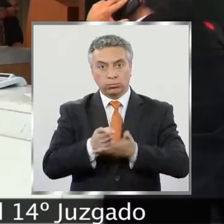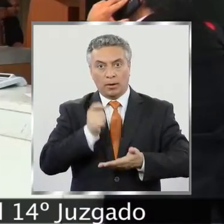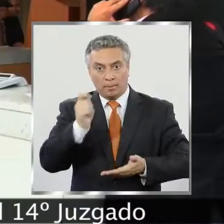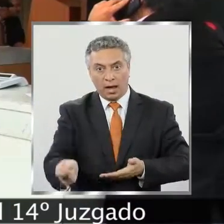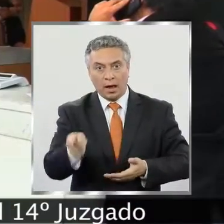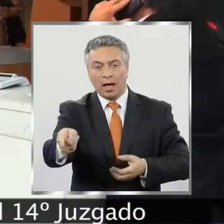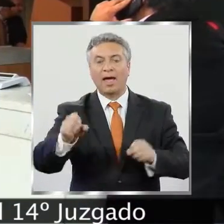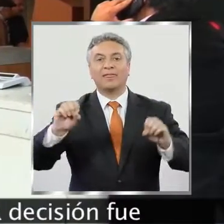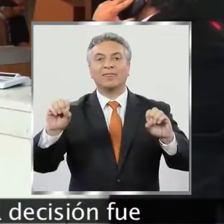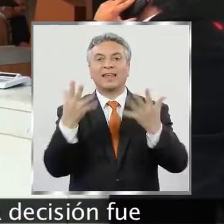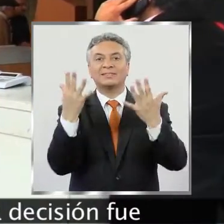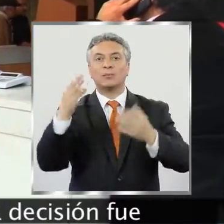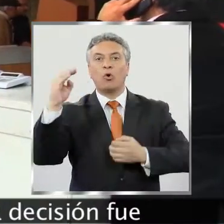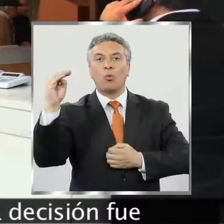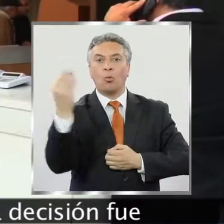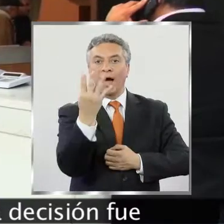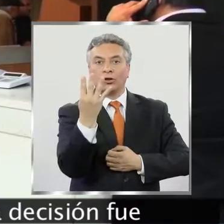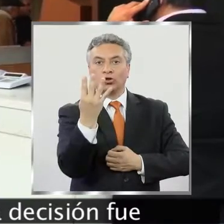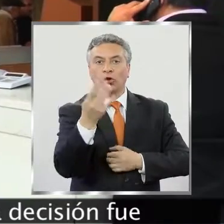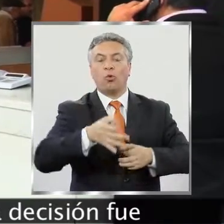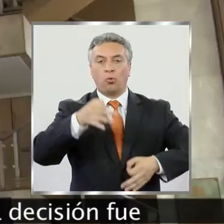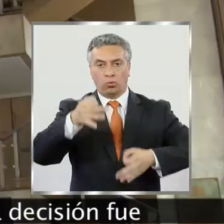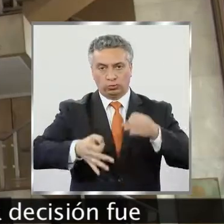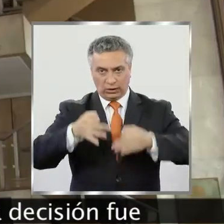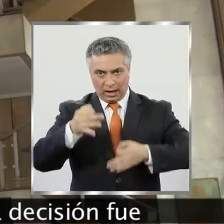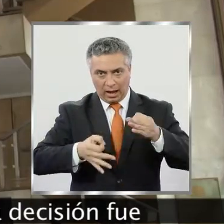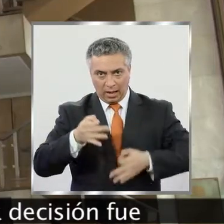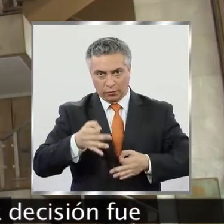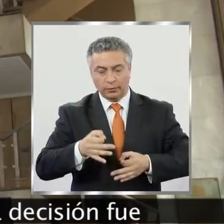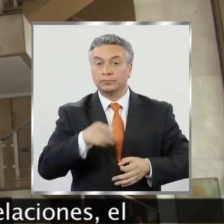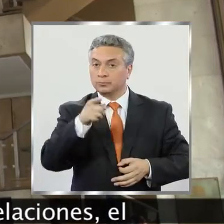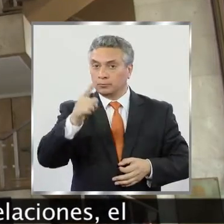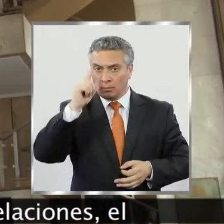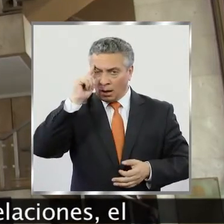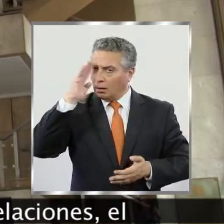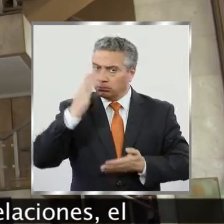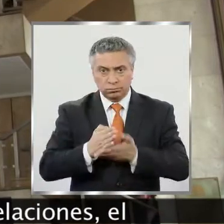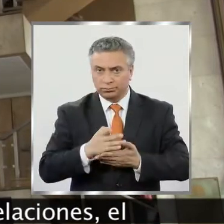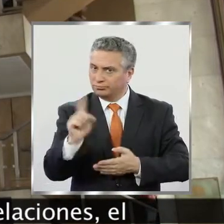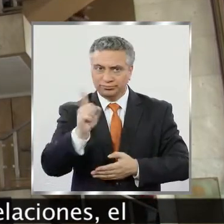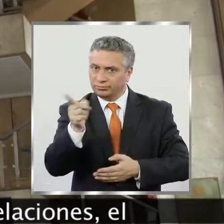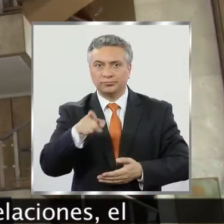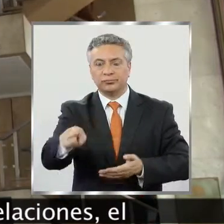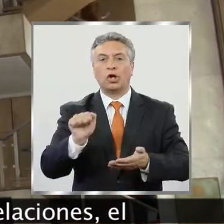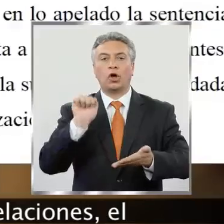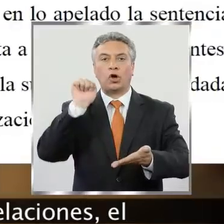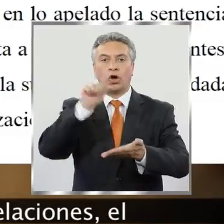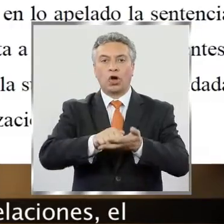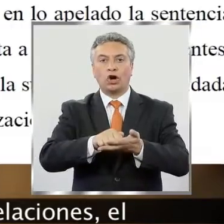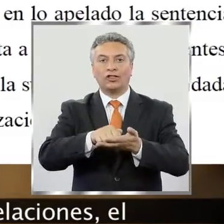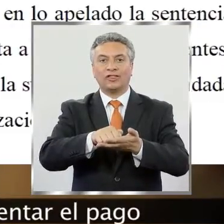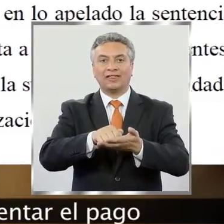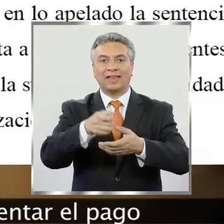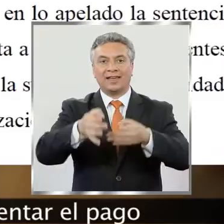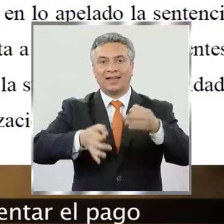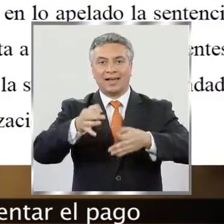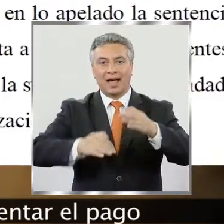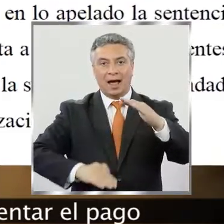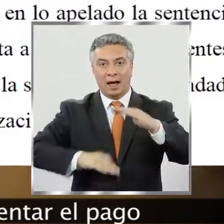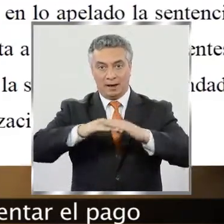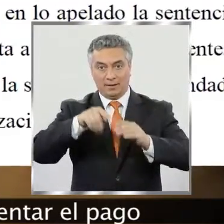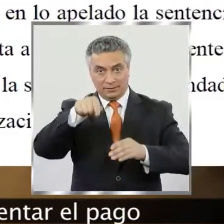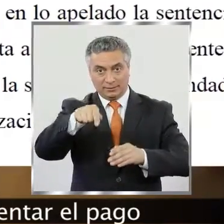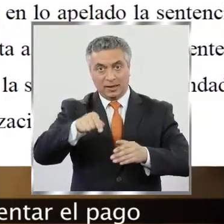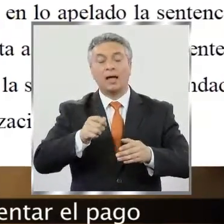el 14º Juzgado Civil de Santiago. Luego que la decisión fue revocada por la Corte de Apelaciones, el máximo tribunal